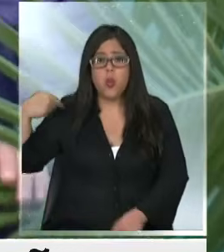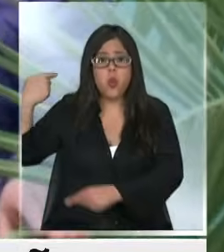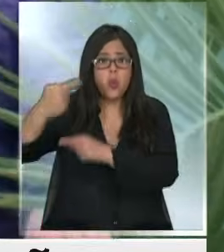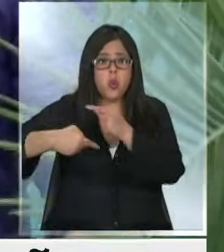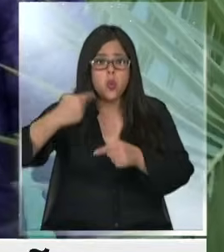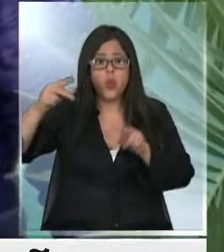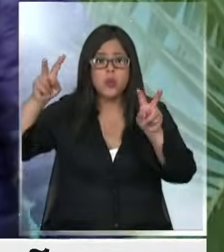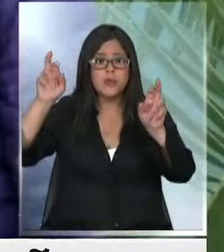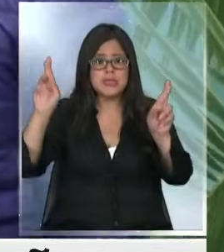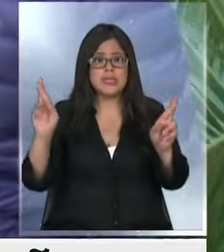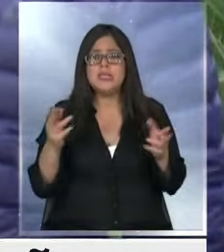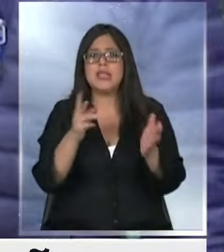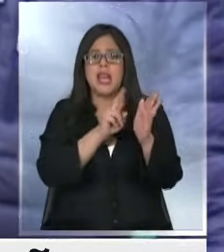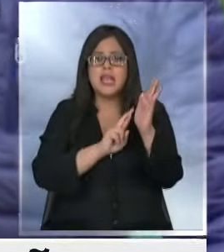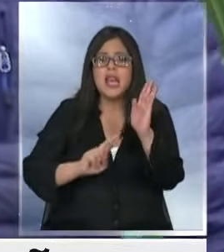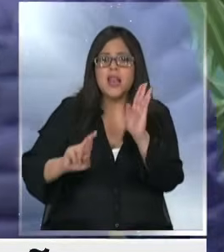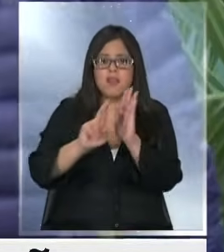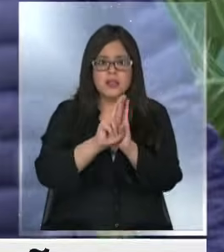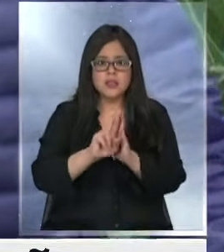de la rehabilitación.